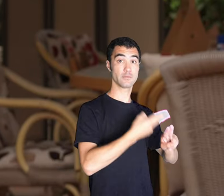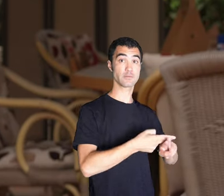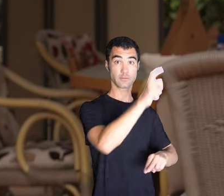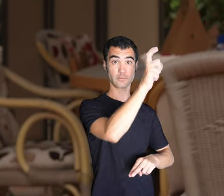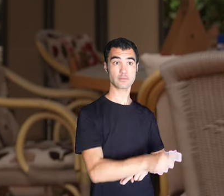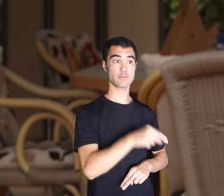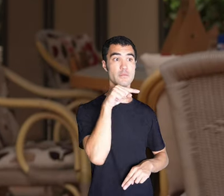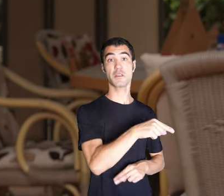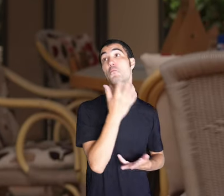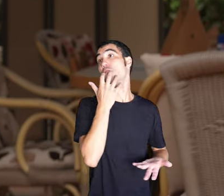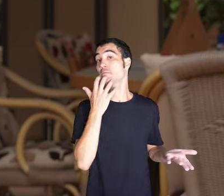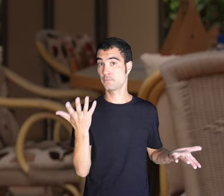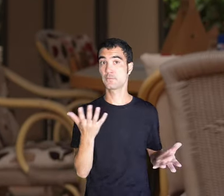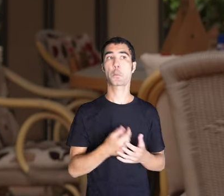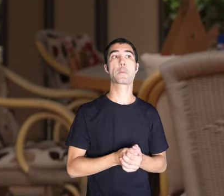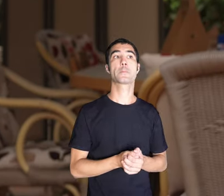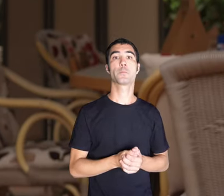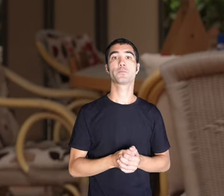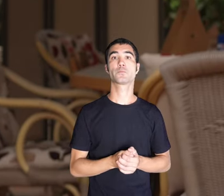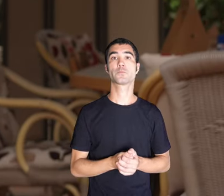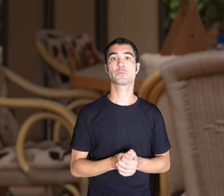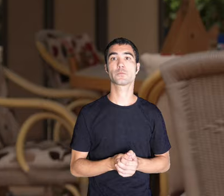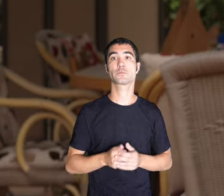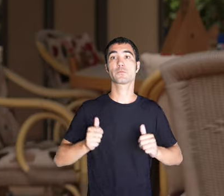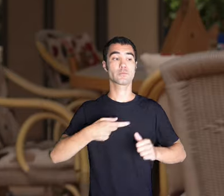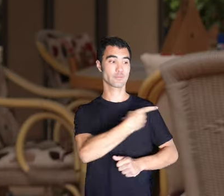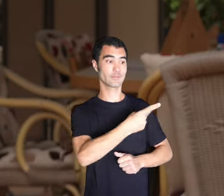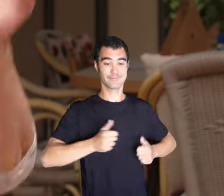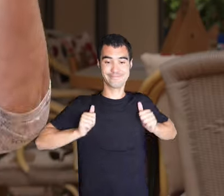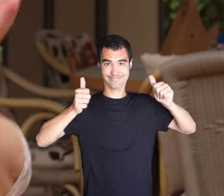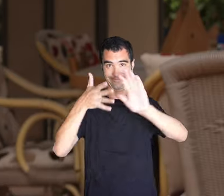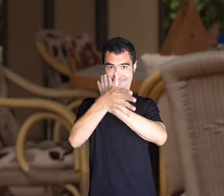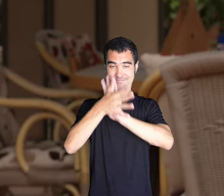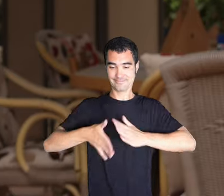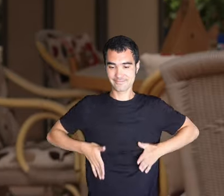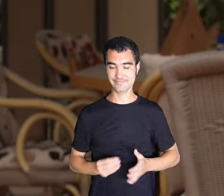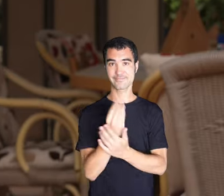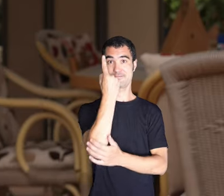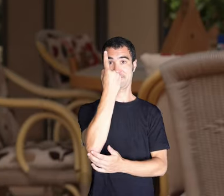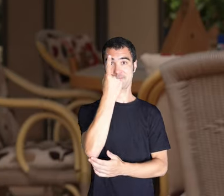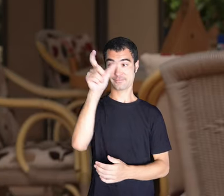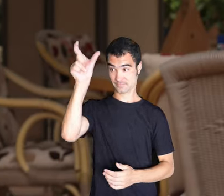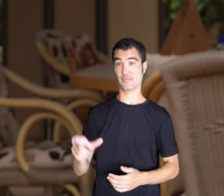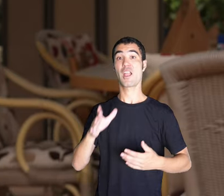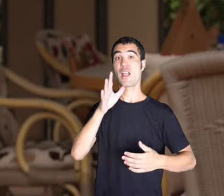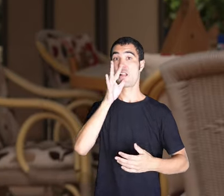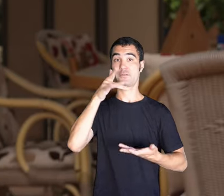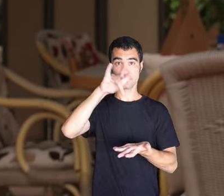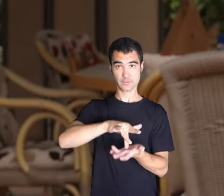mi marido, por ejemplo, vamos a empezar por nuestro primero hijo, que es el patrón de pesca.